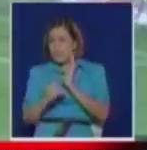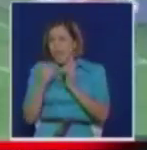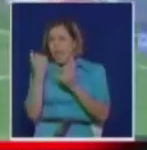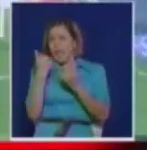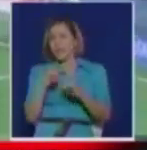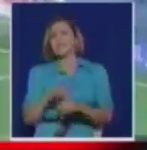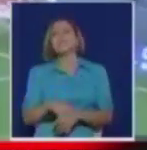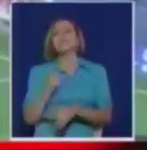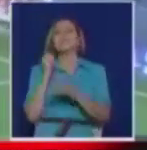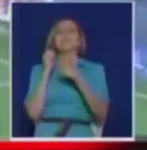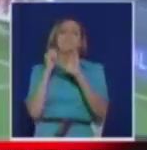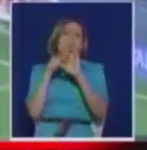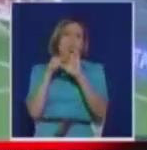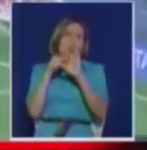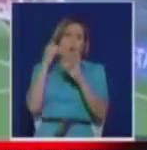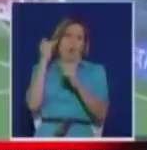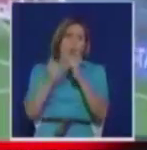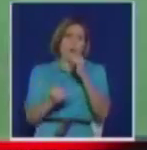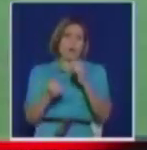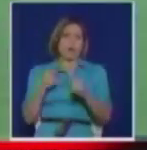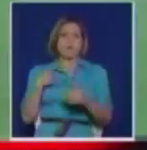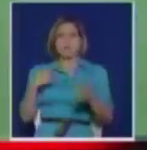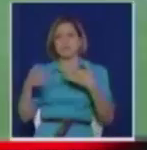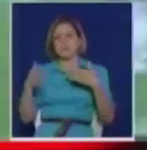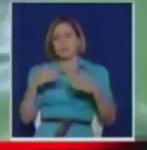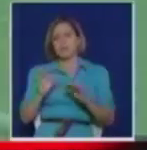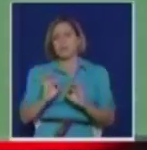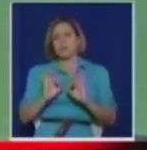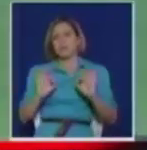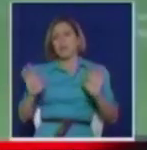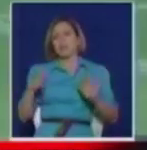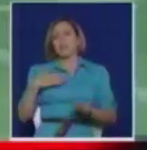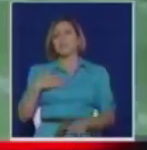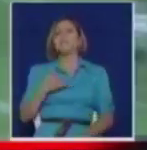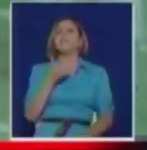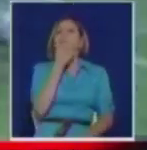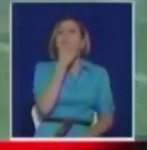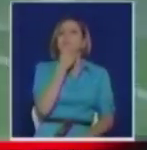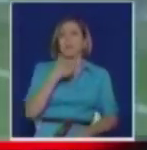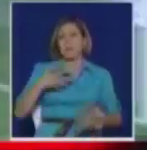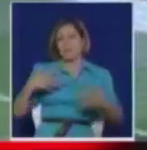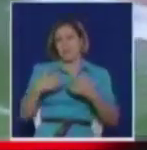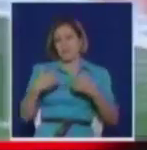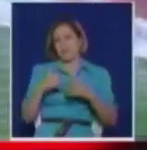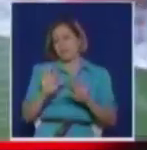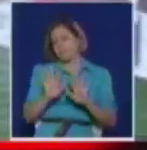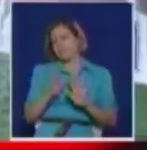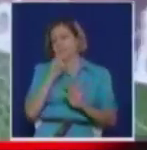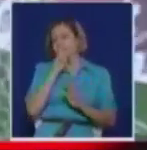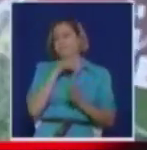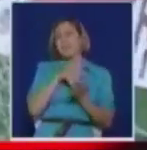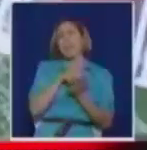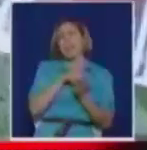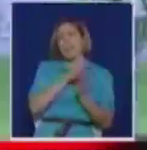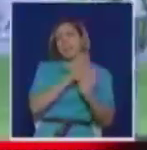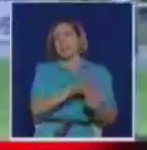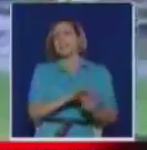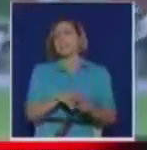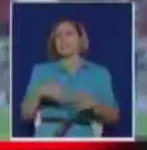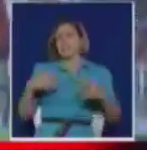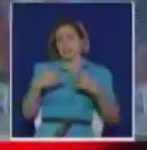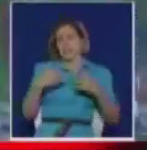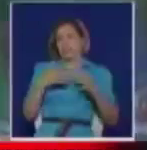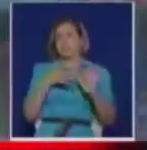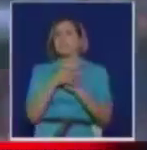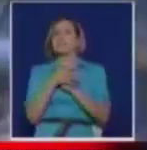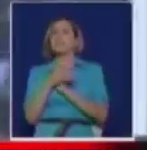dio al América la ventaja en el marcador y le quitó todo el espíritu de ataque a su débil adversario. Ya Valledupar, que